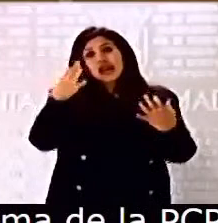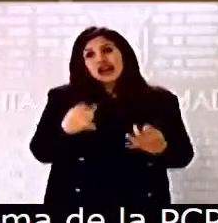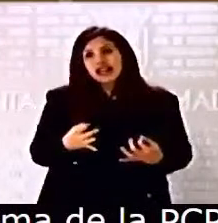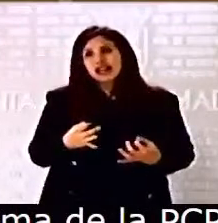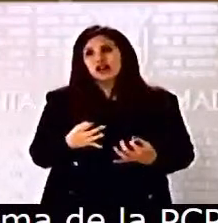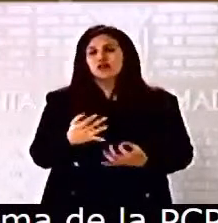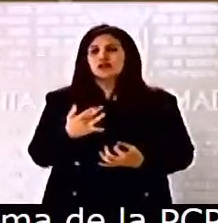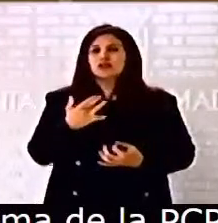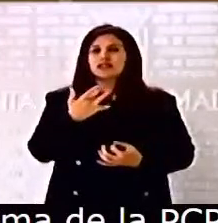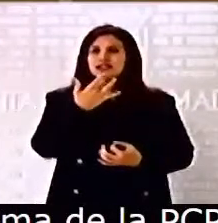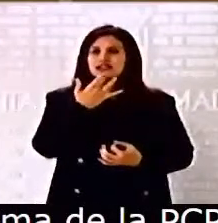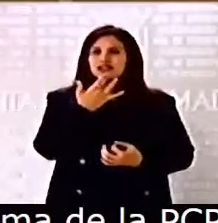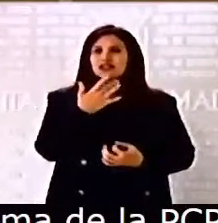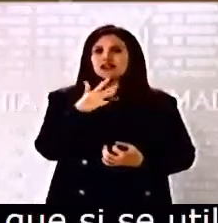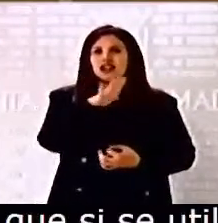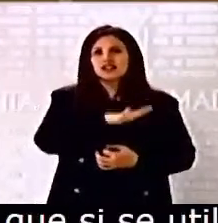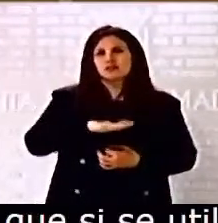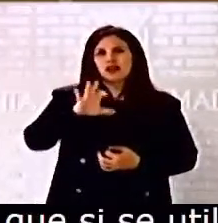espacio Schengen,